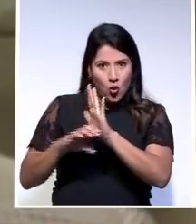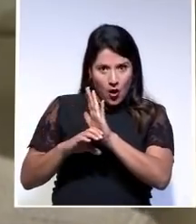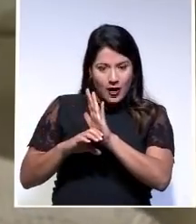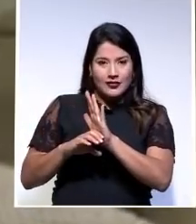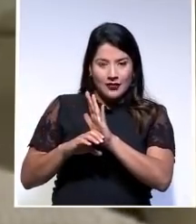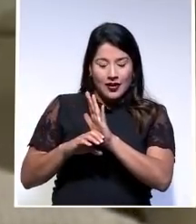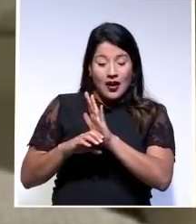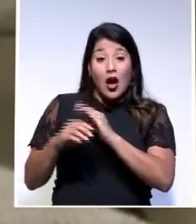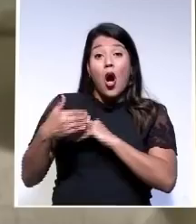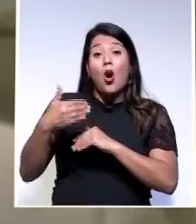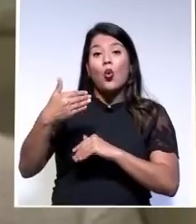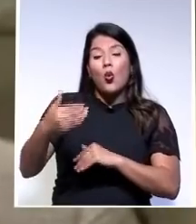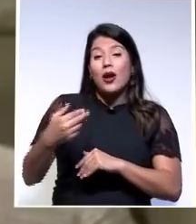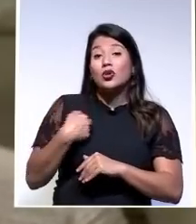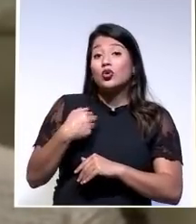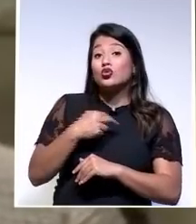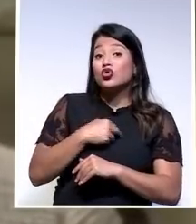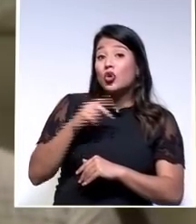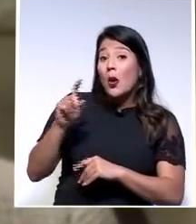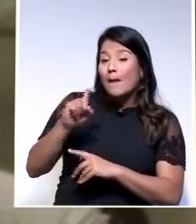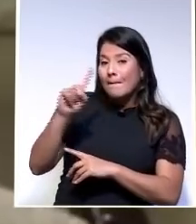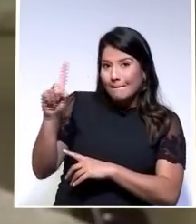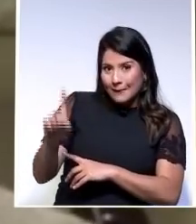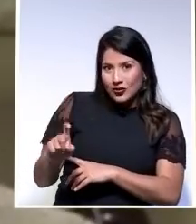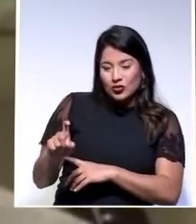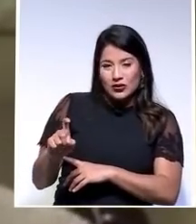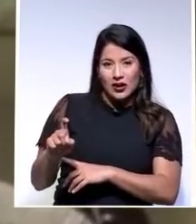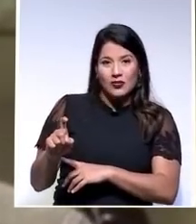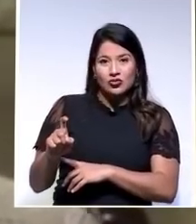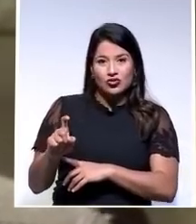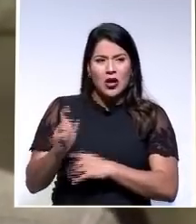la consulta que algunos